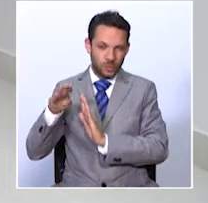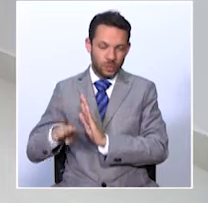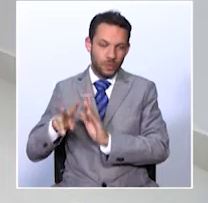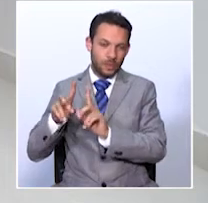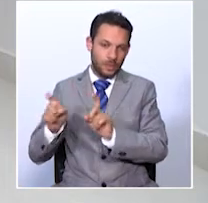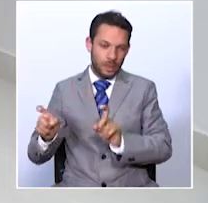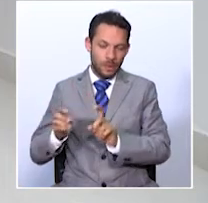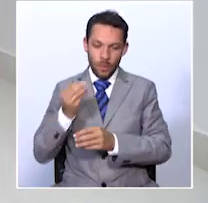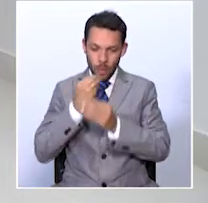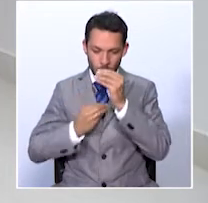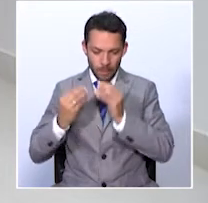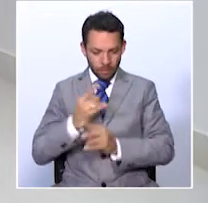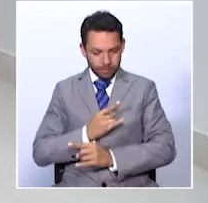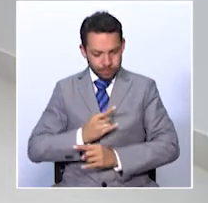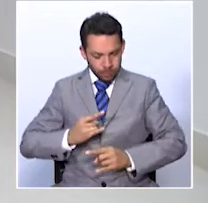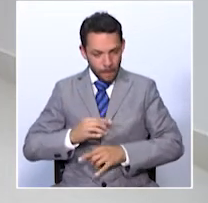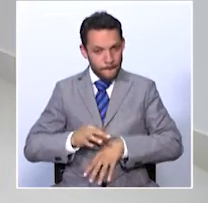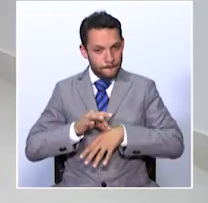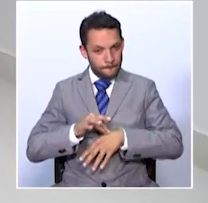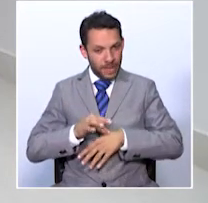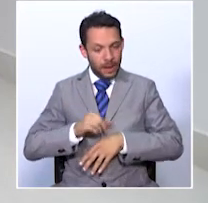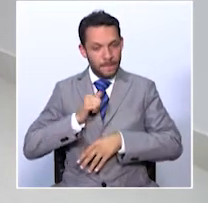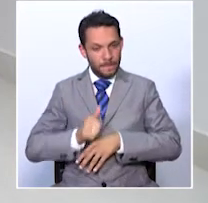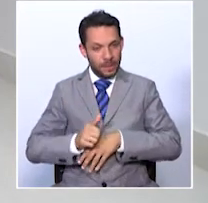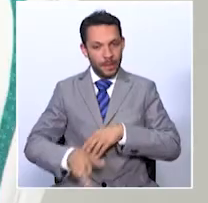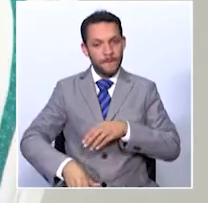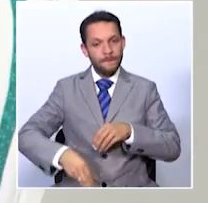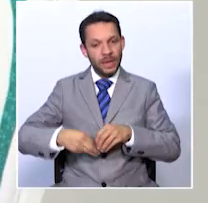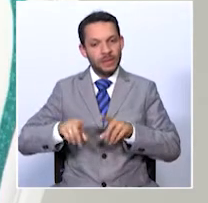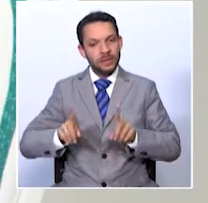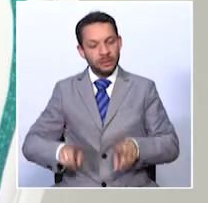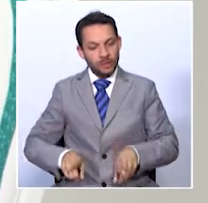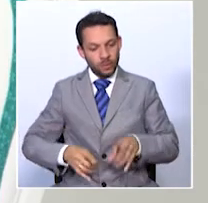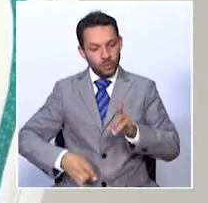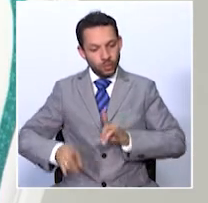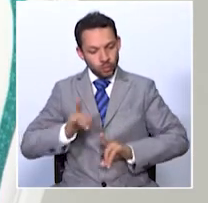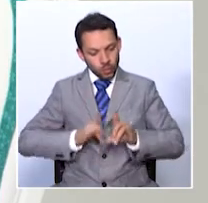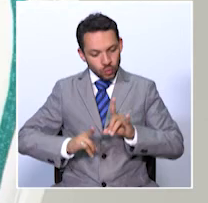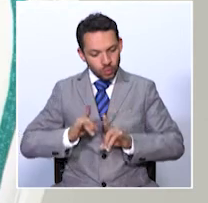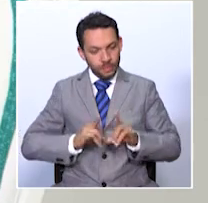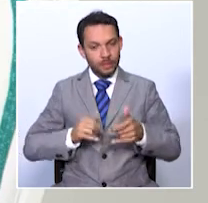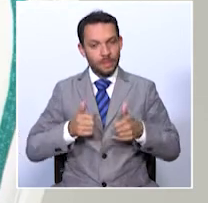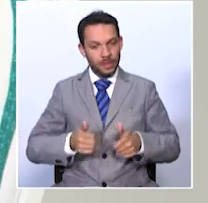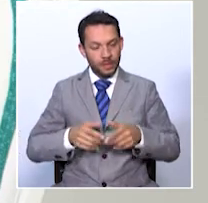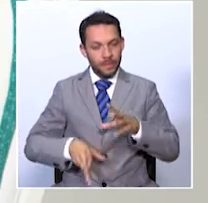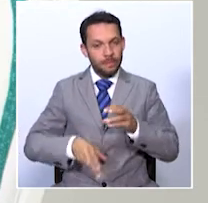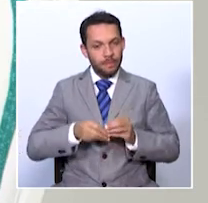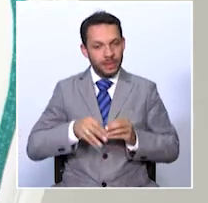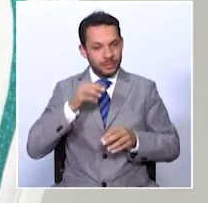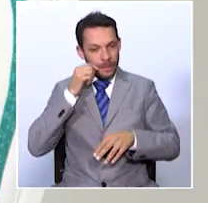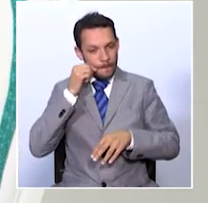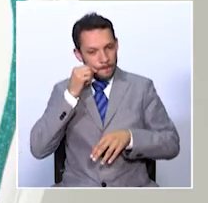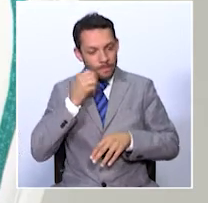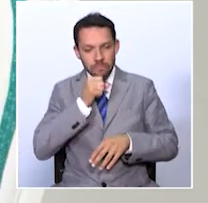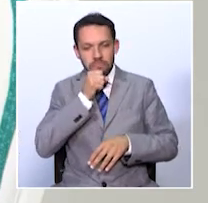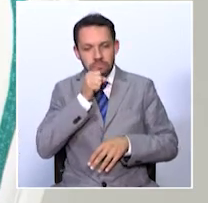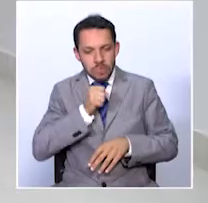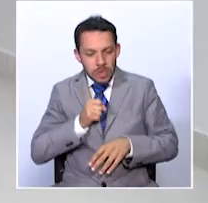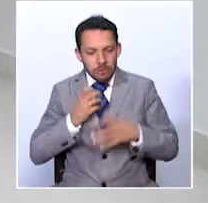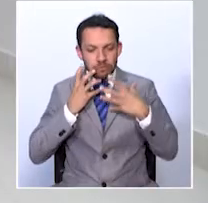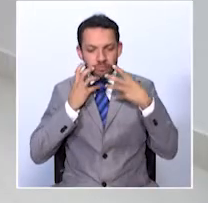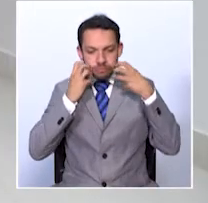nutrición, y qué bueno, insisto, que todos tengamos claro, los profesionales de la salud, el papel que juega la